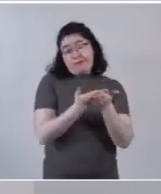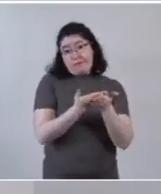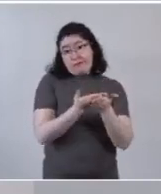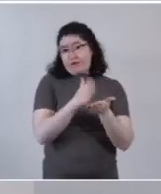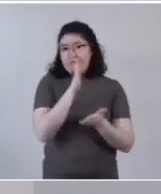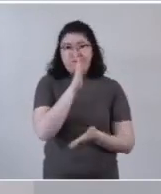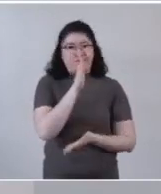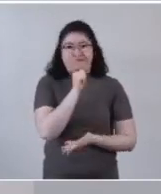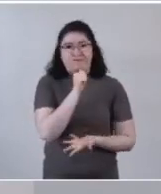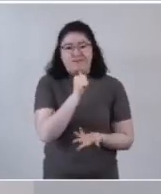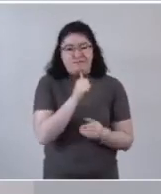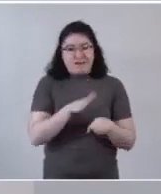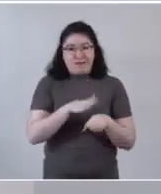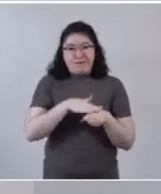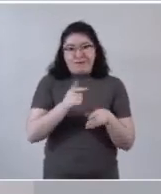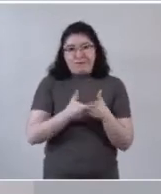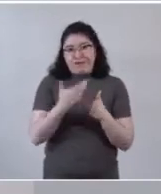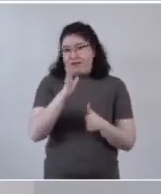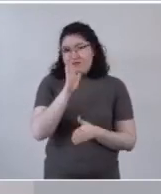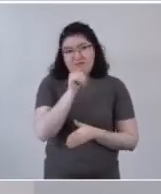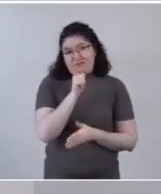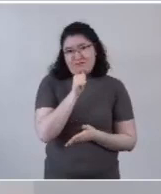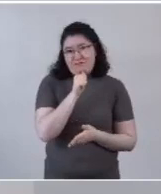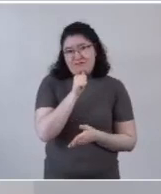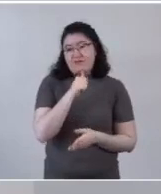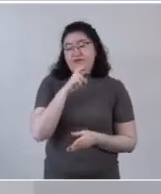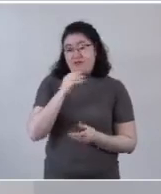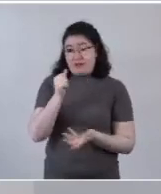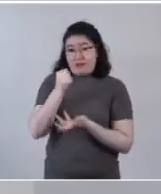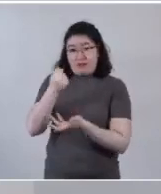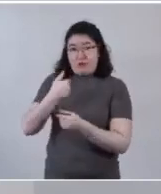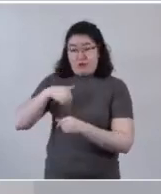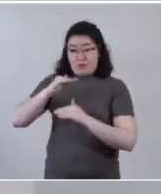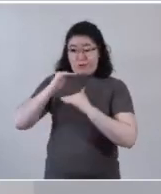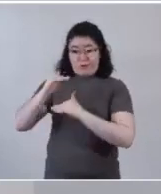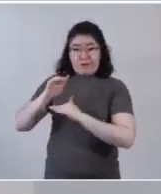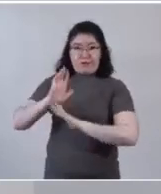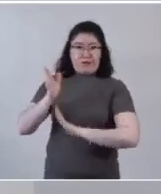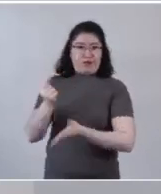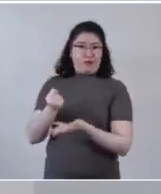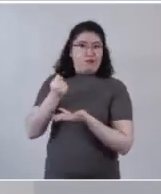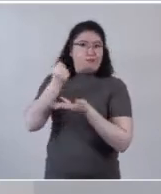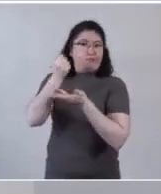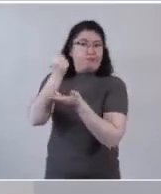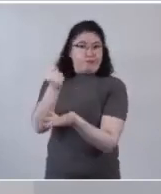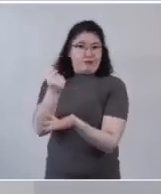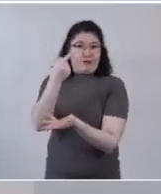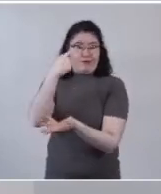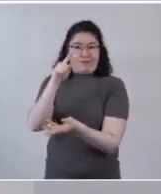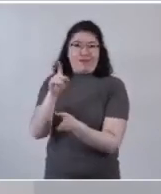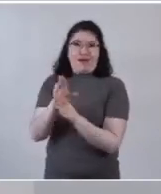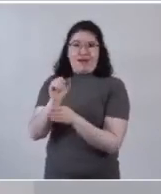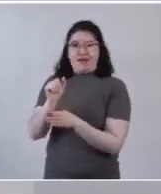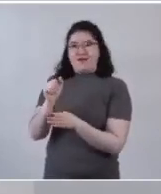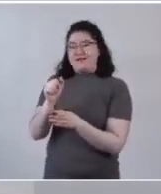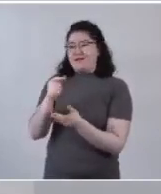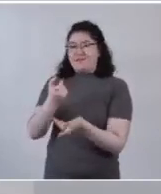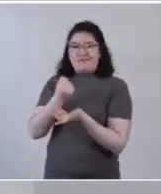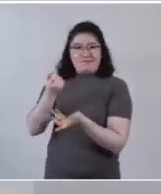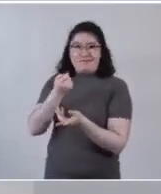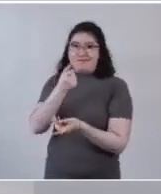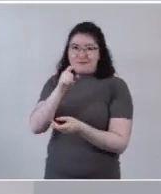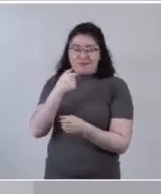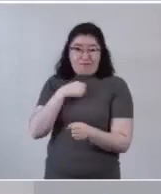podía establecerse y que tenía que ser sobre los costos que estaban determinados con los aranceles específicos que